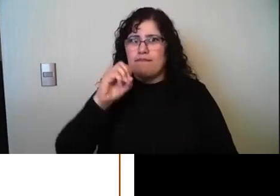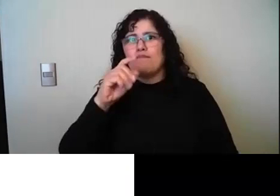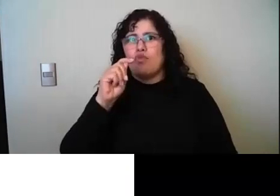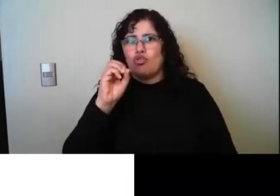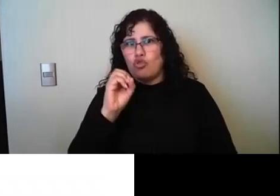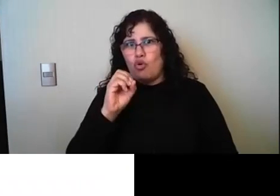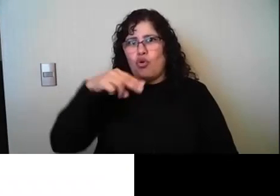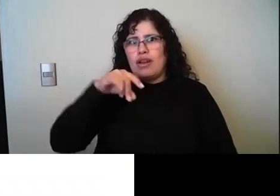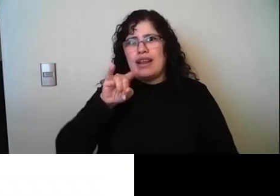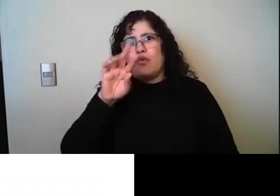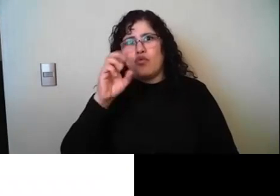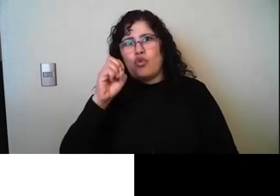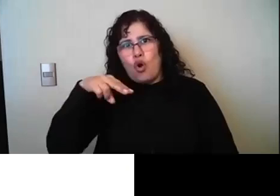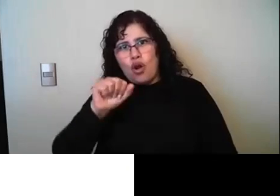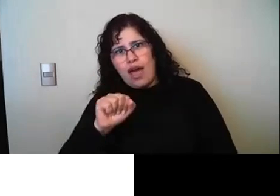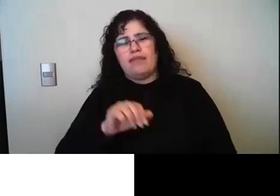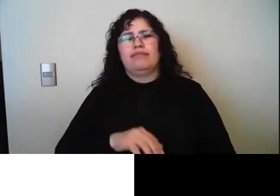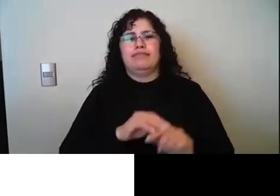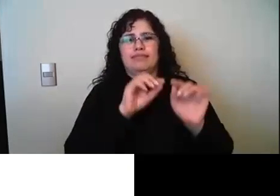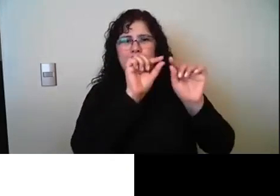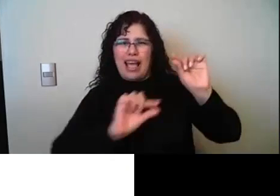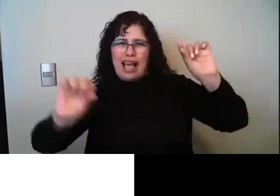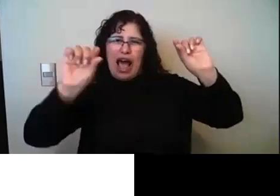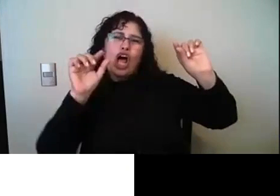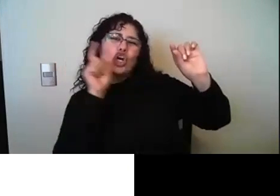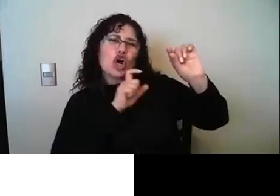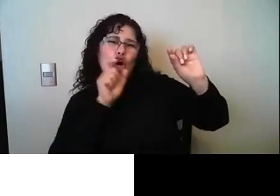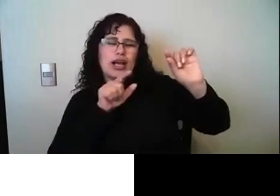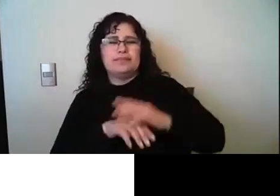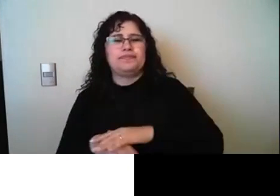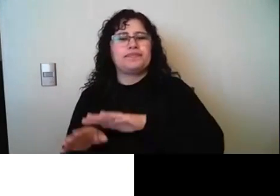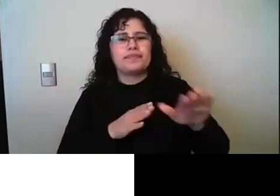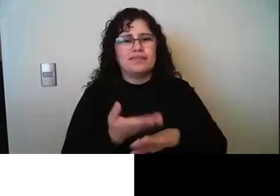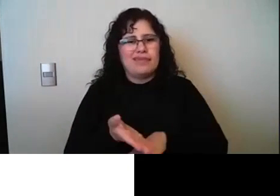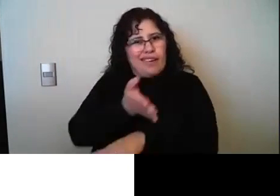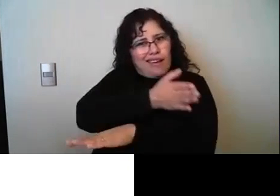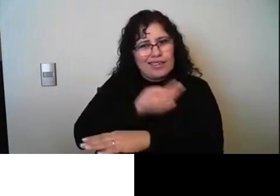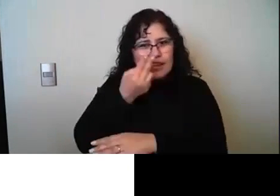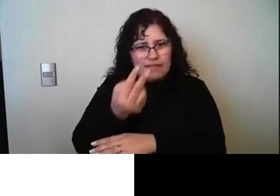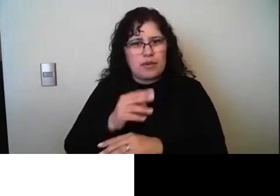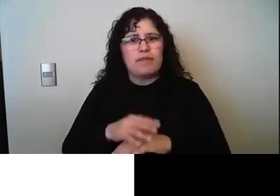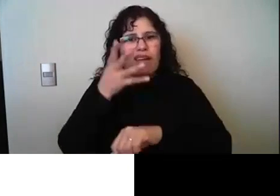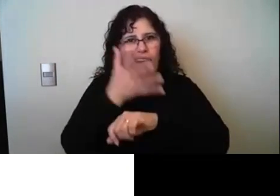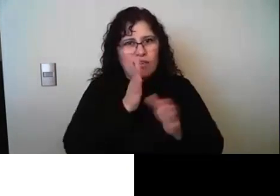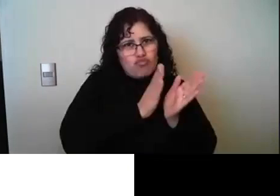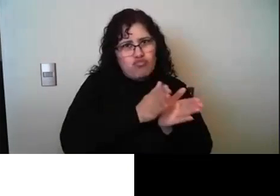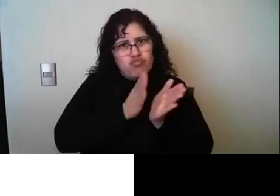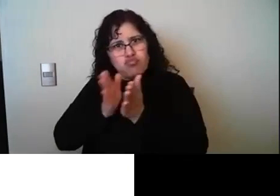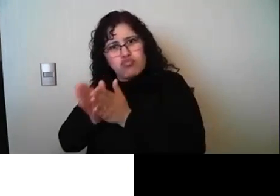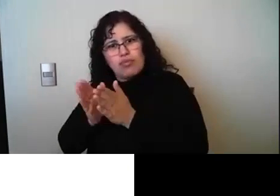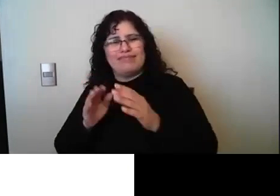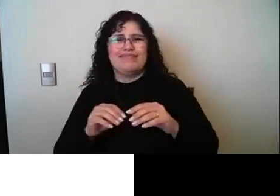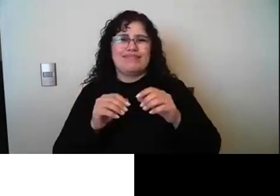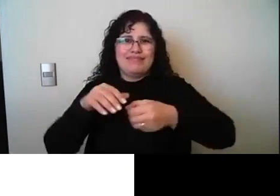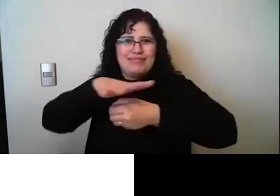Aprovechando ese. Bueno, recordarles que ya lo vimos en el esquema anterior, pero que hay una organización somatotópica